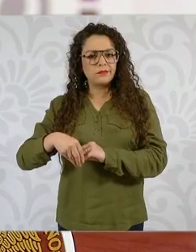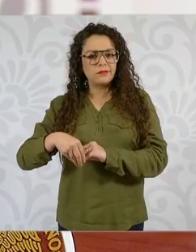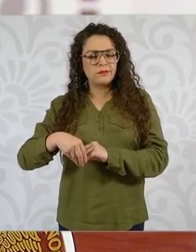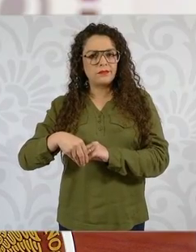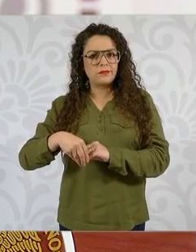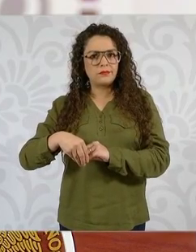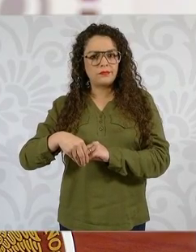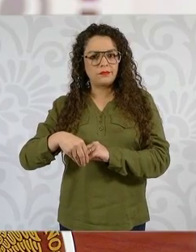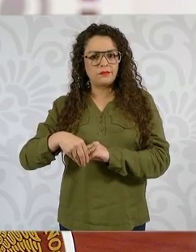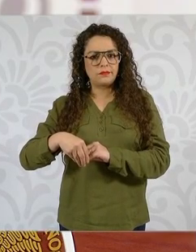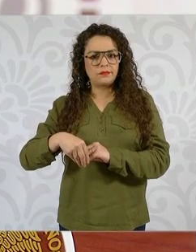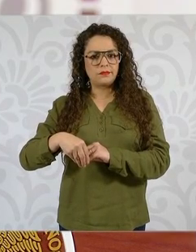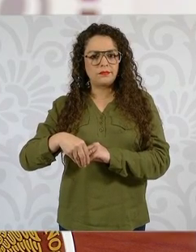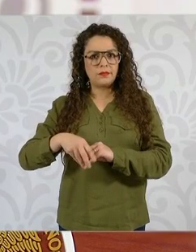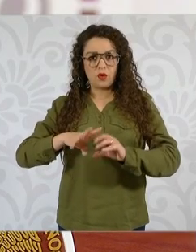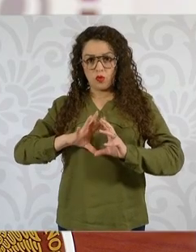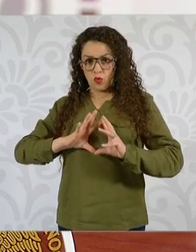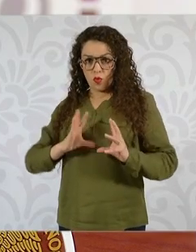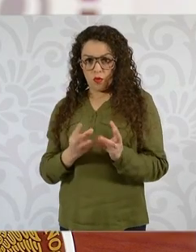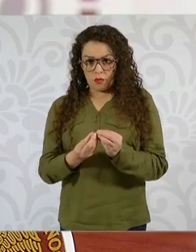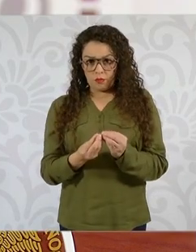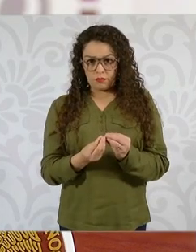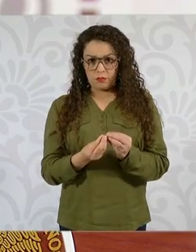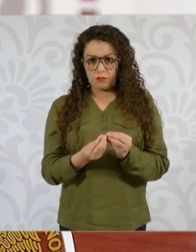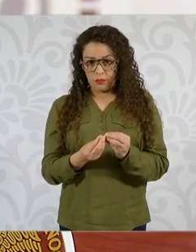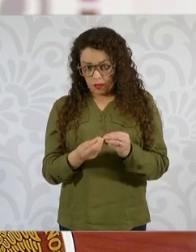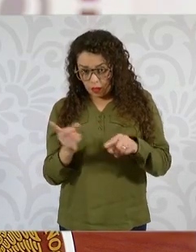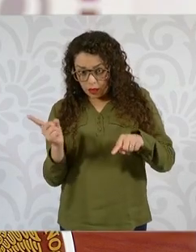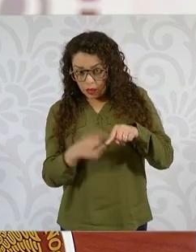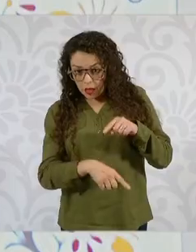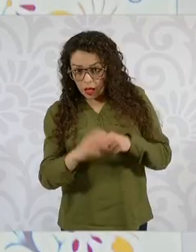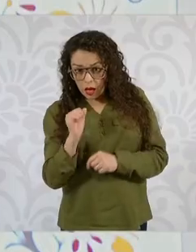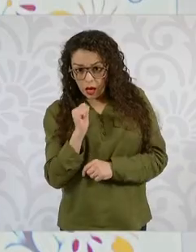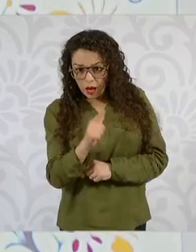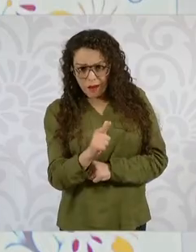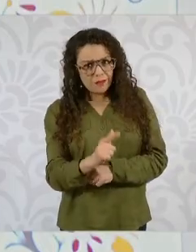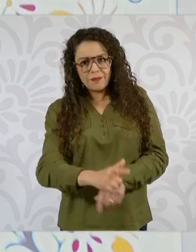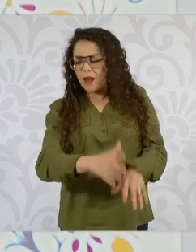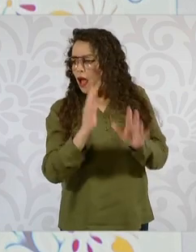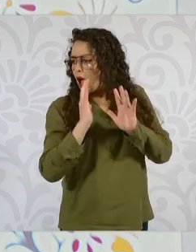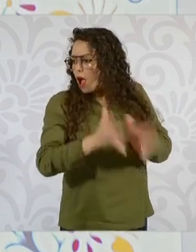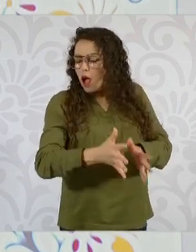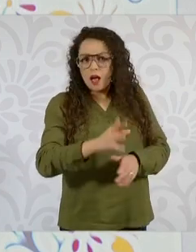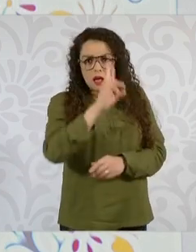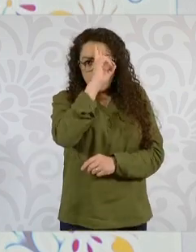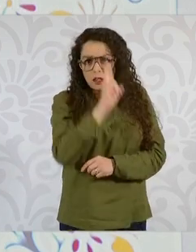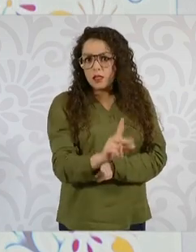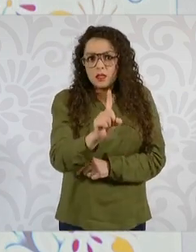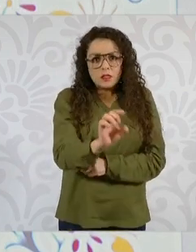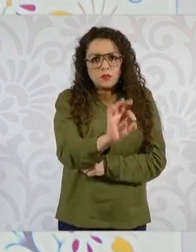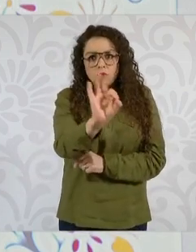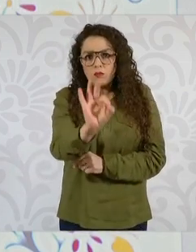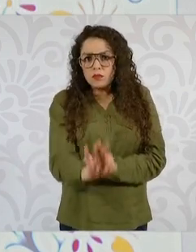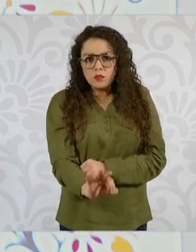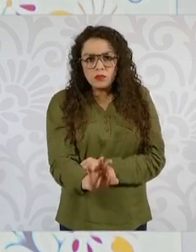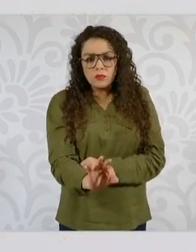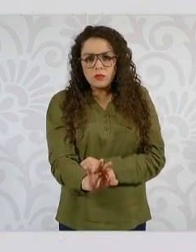de eso va a cambiar se les mantienen completo su ingreso